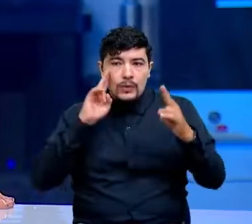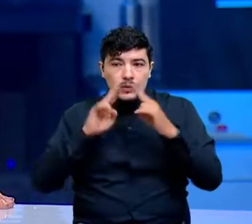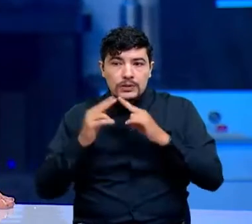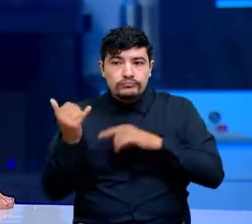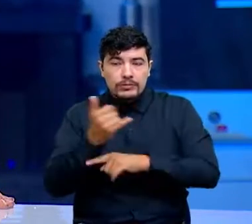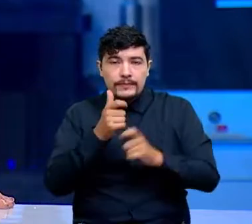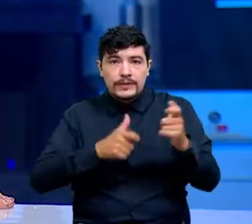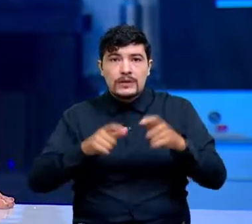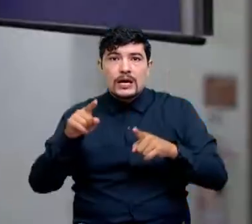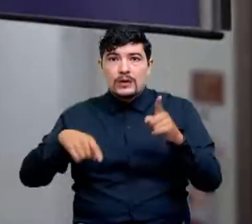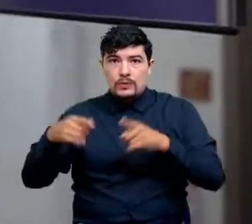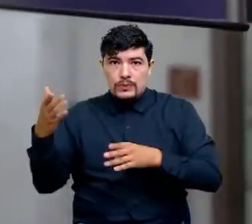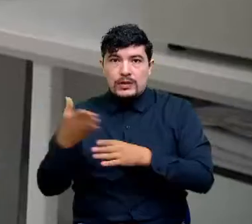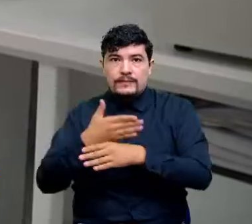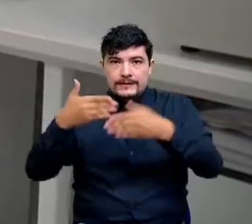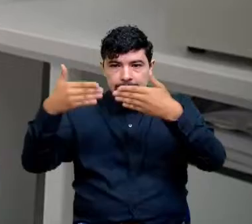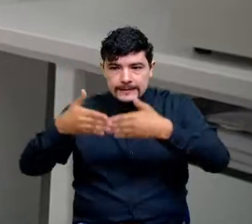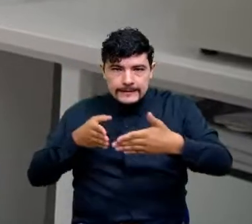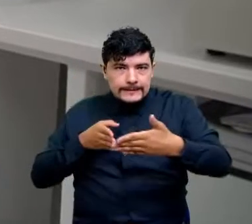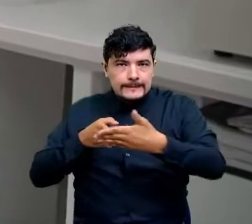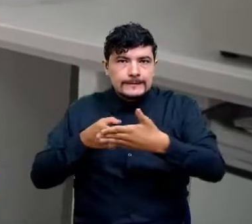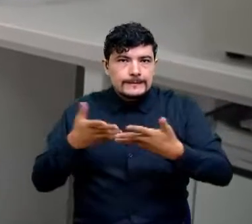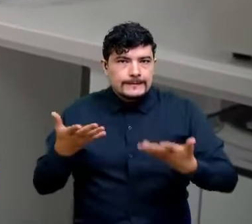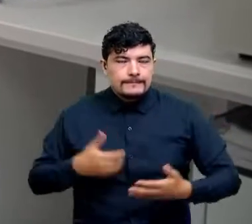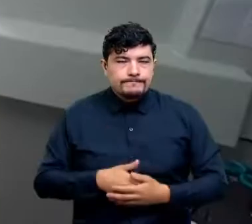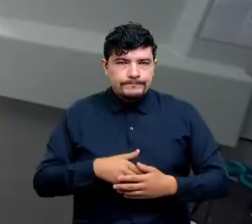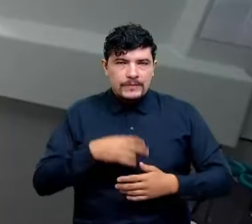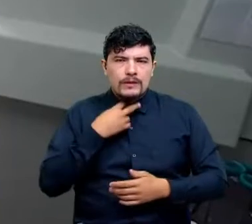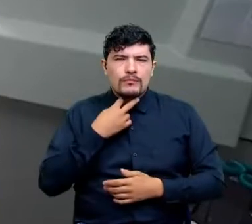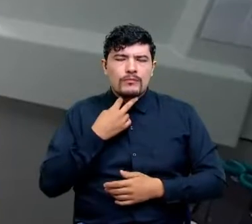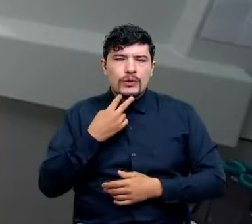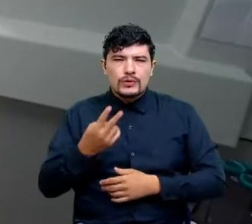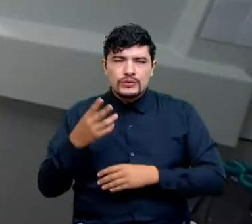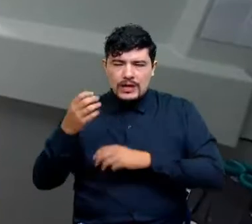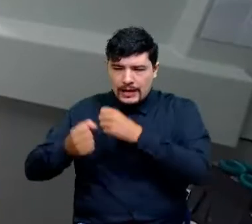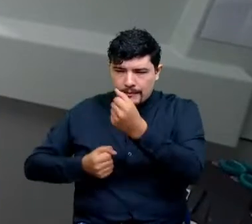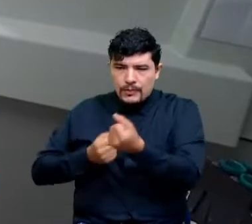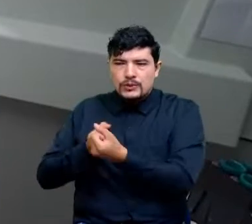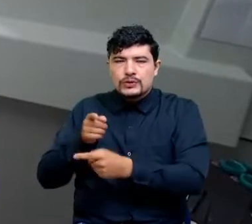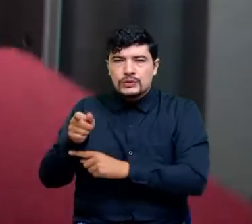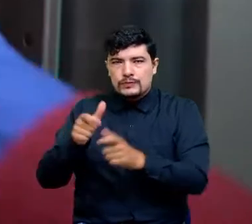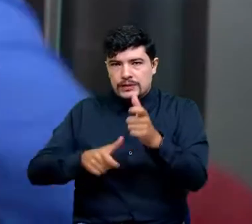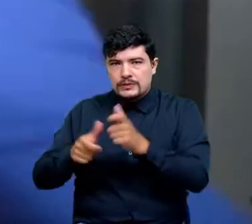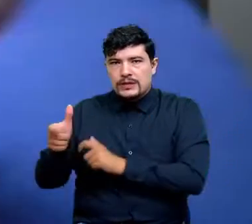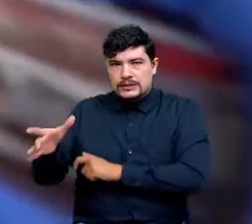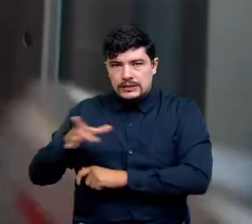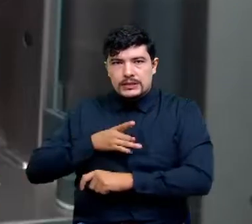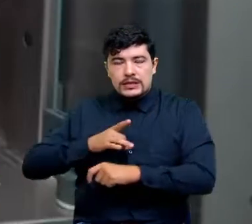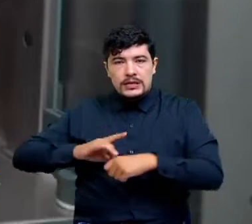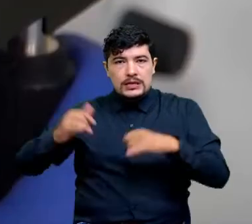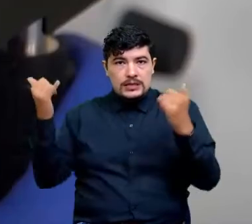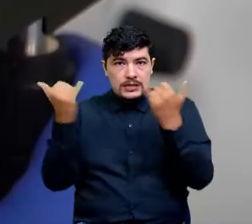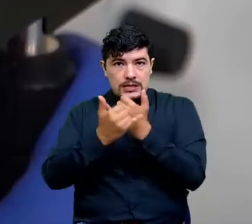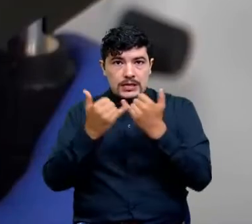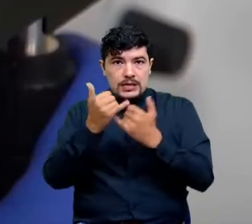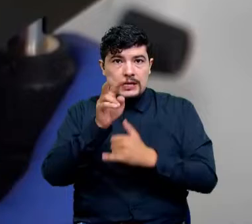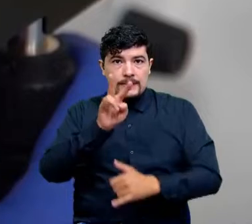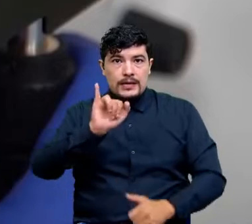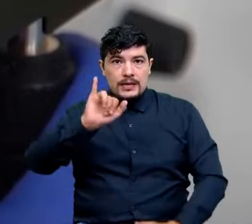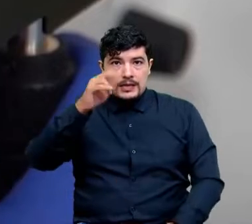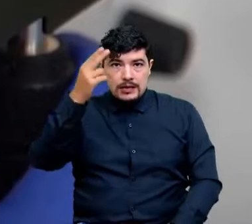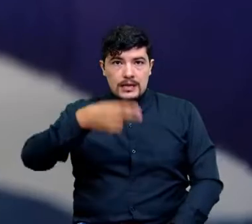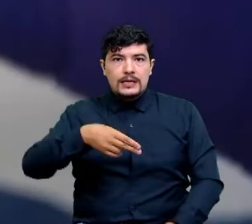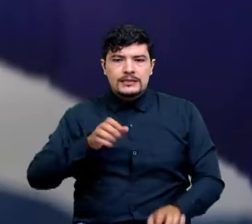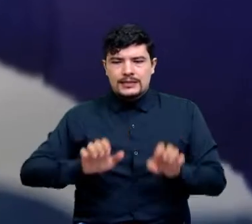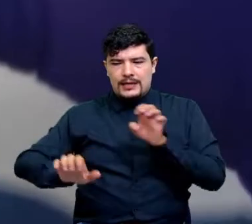pacientes. El mundo se une para dar una voz de apoyo a las personas que han sido afectadas por este virus, que debilita las células